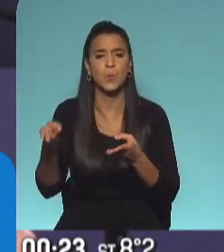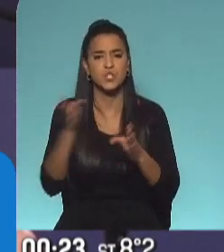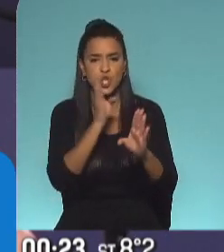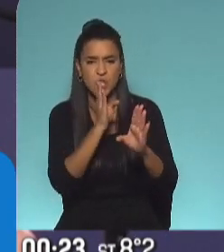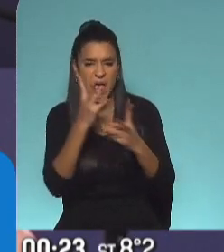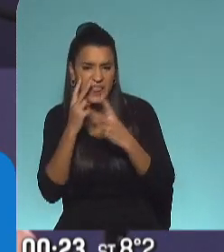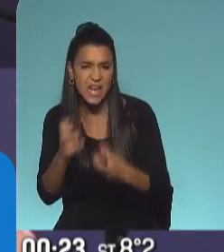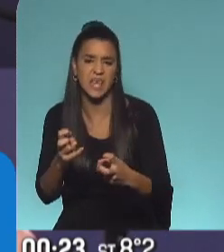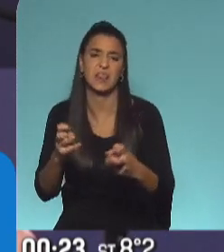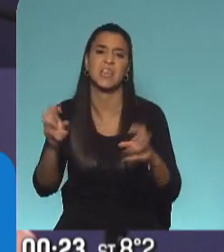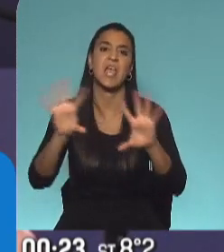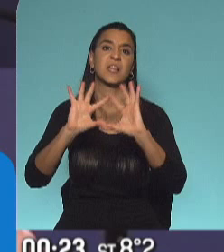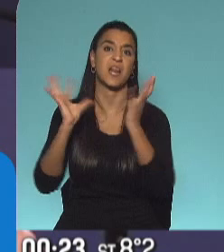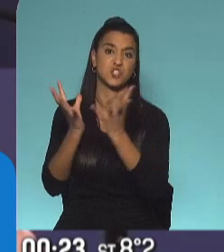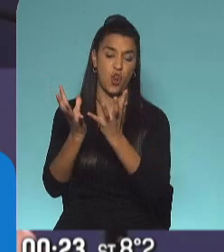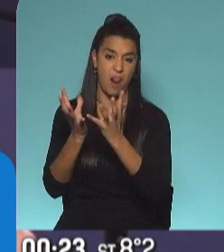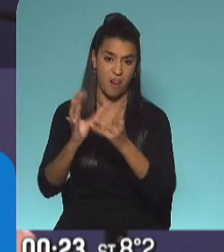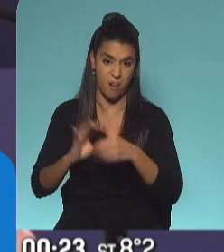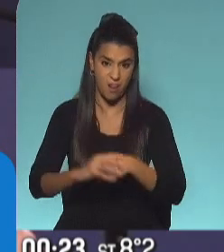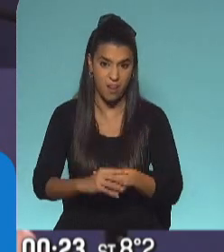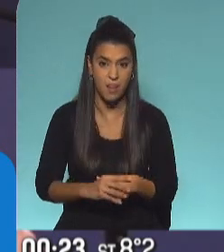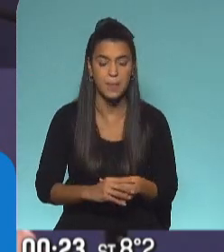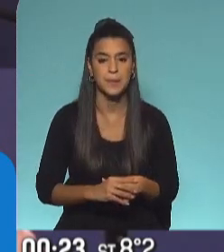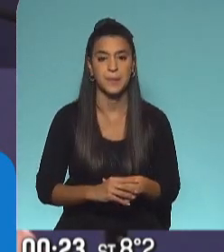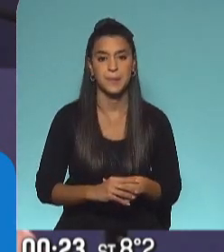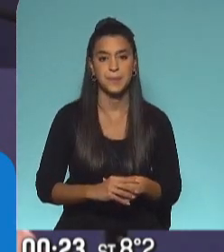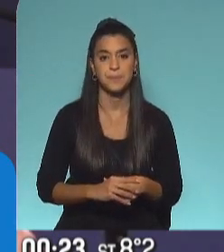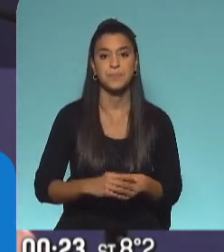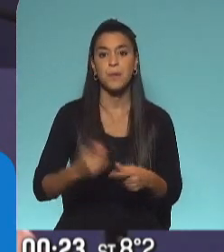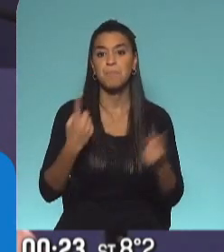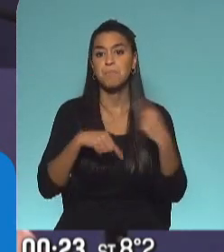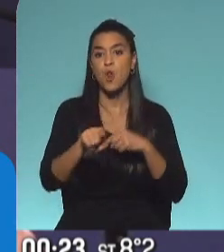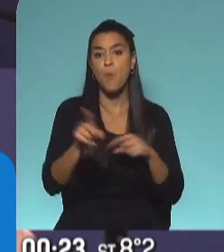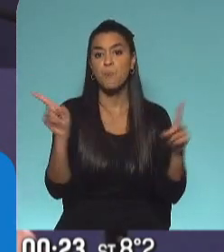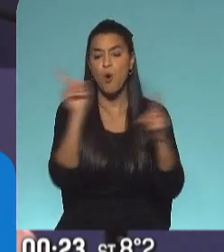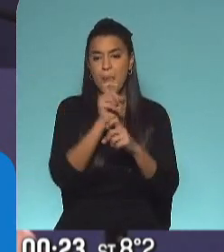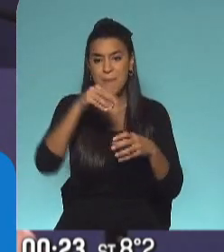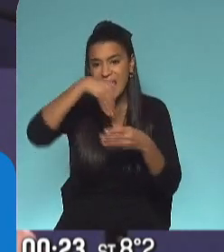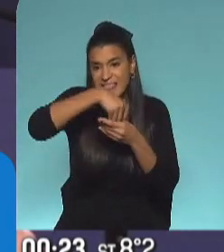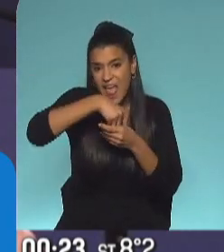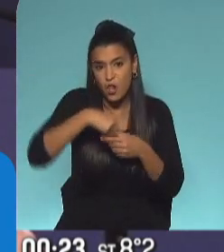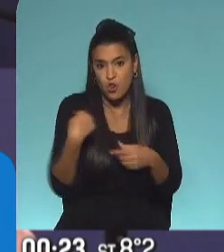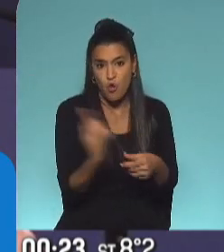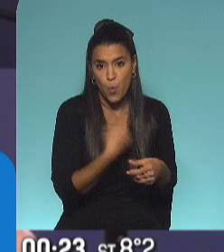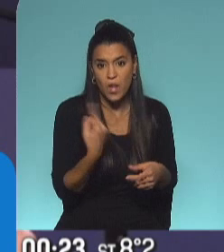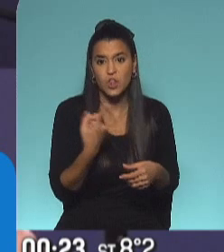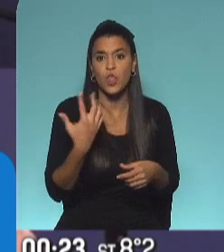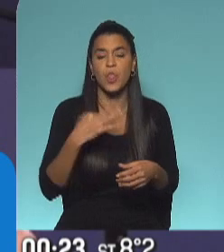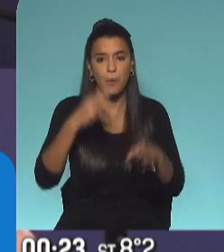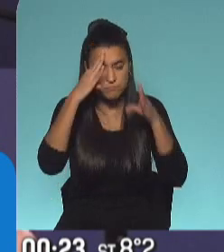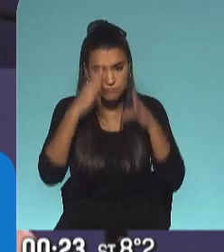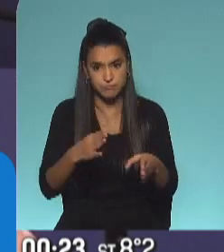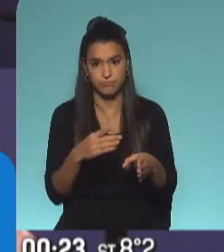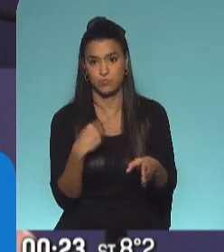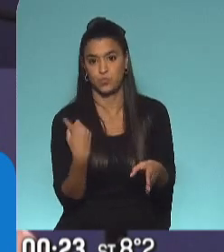faktora, inostranih službi, ali to su naši unutrašnji zadaci kojima će naša služba morati da se